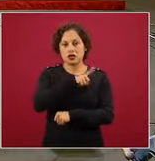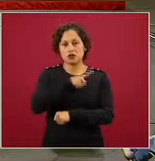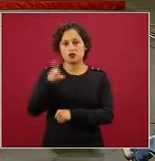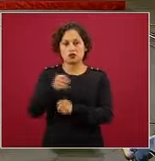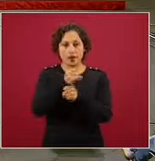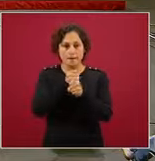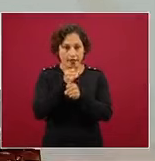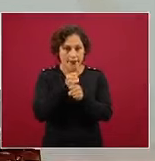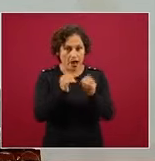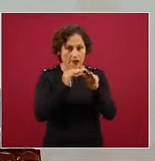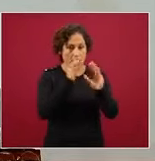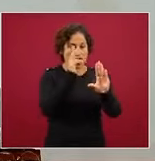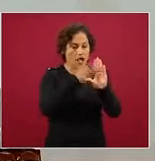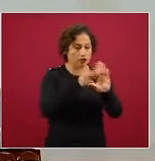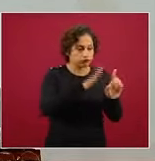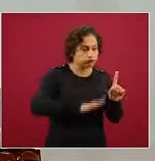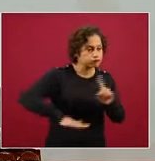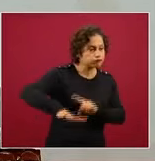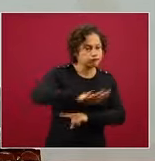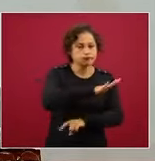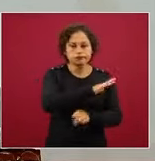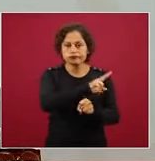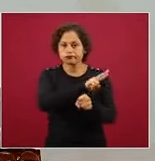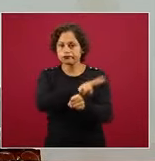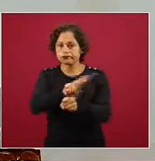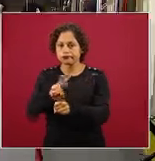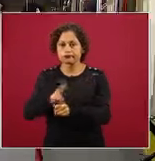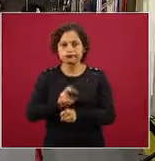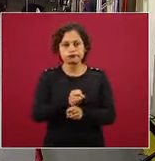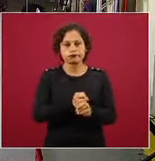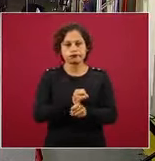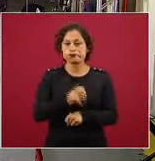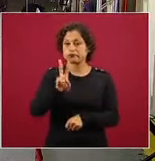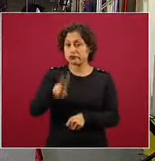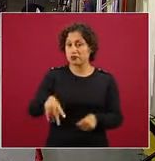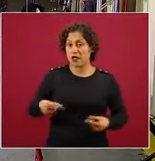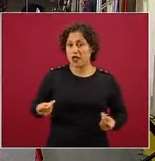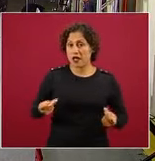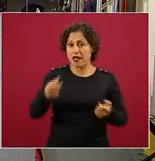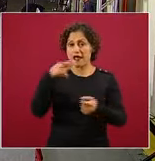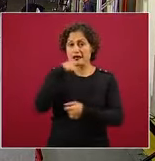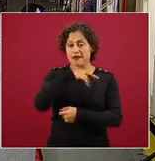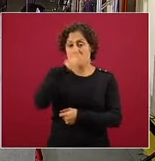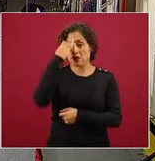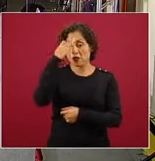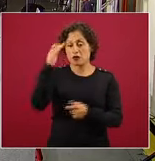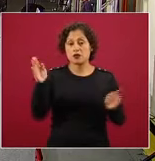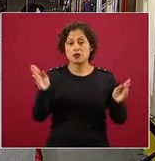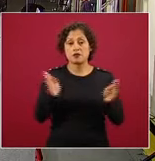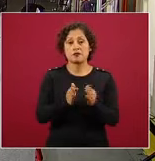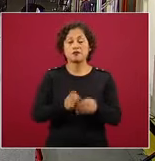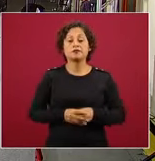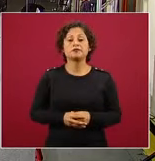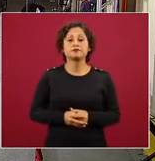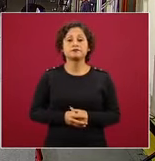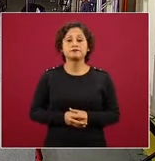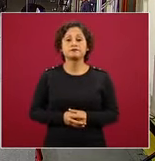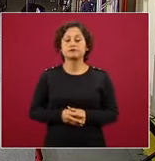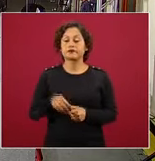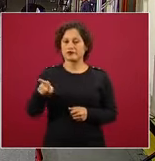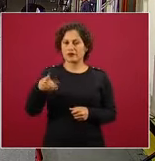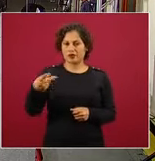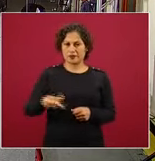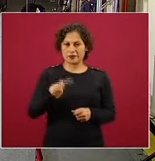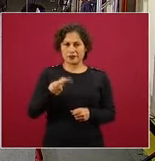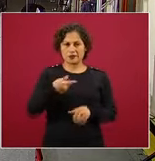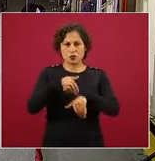residentes, se ha actuado de manera muy rápida y muy eficiente. En relación a los